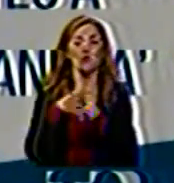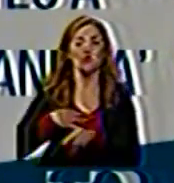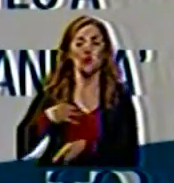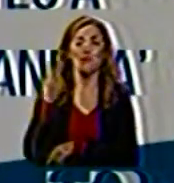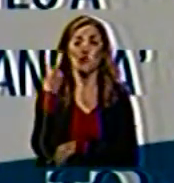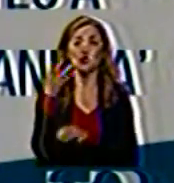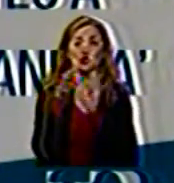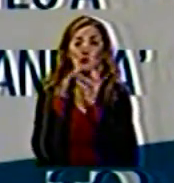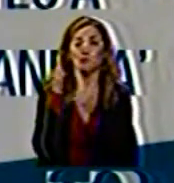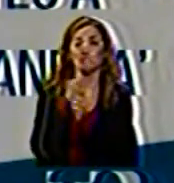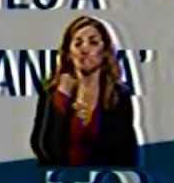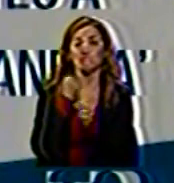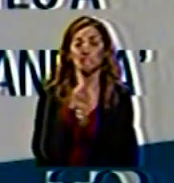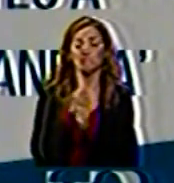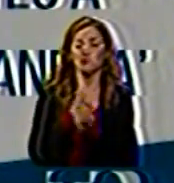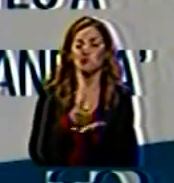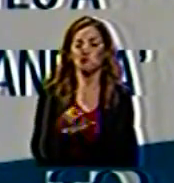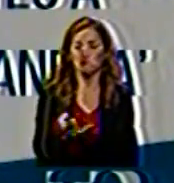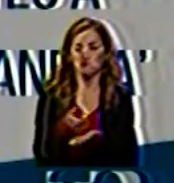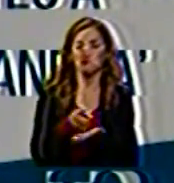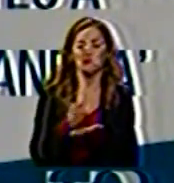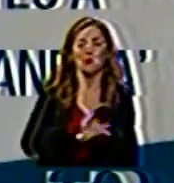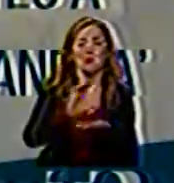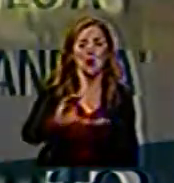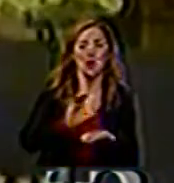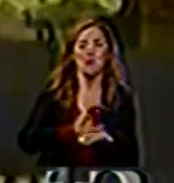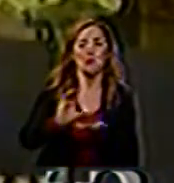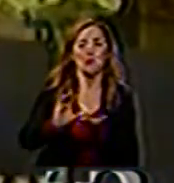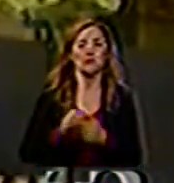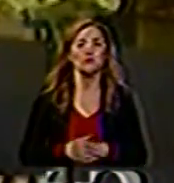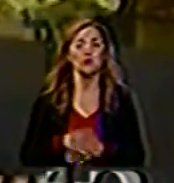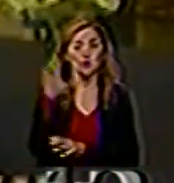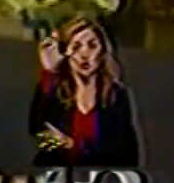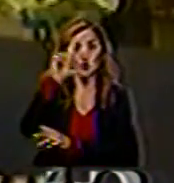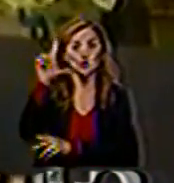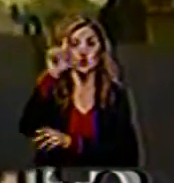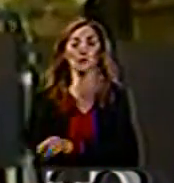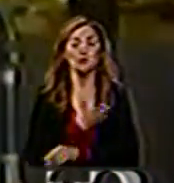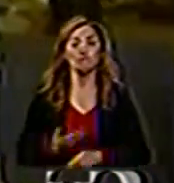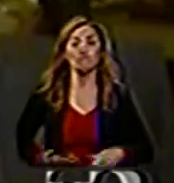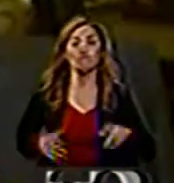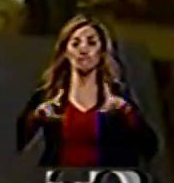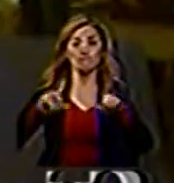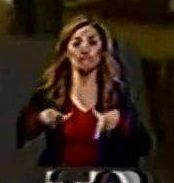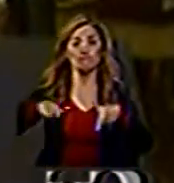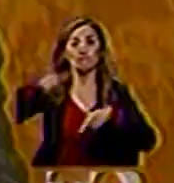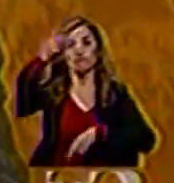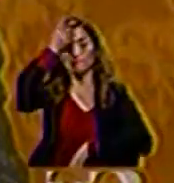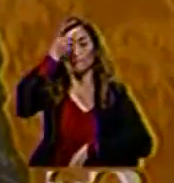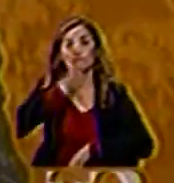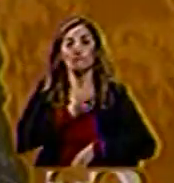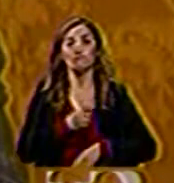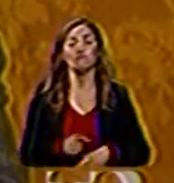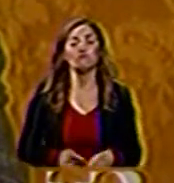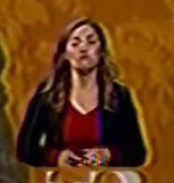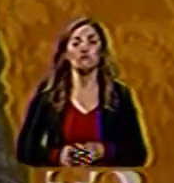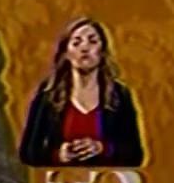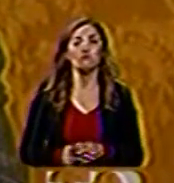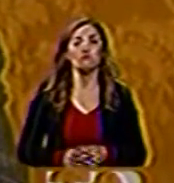compañeros que trabajaban con ella le habían hecho contribuciones. El lunes, el presidente Lenín Moreno tomaba una decisión. He